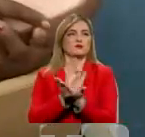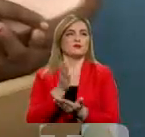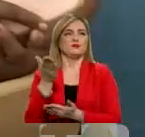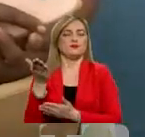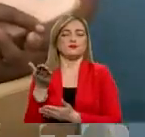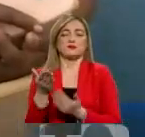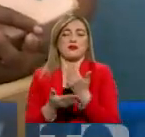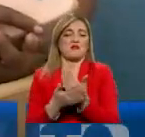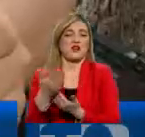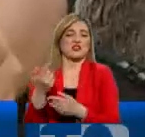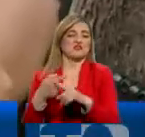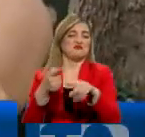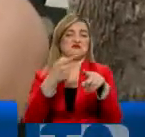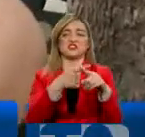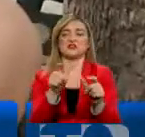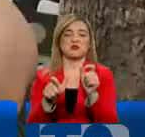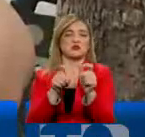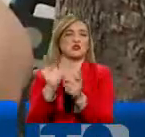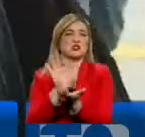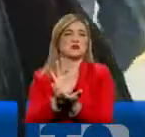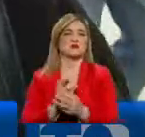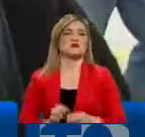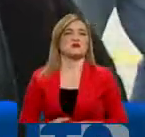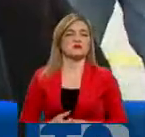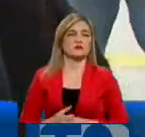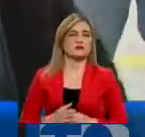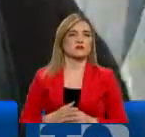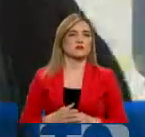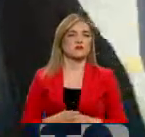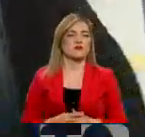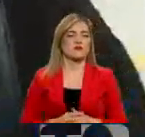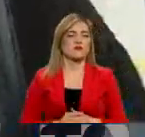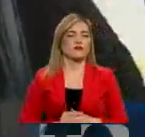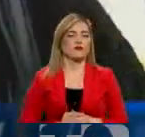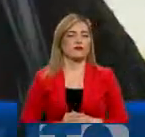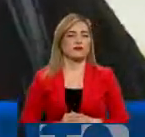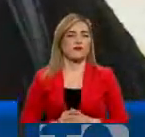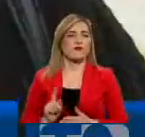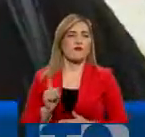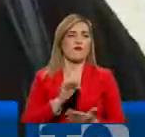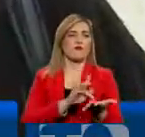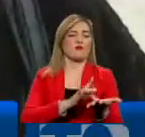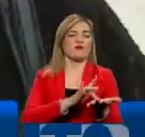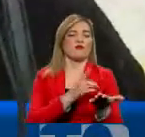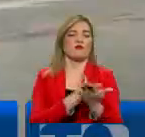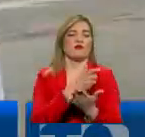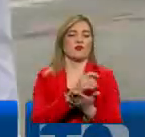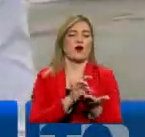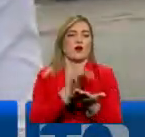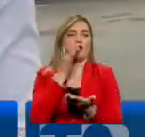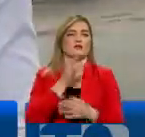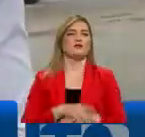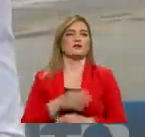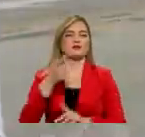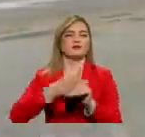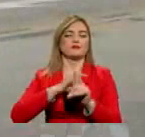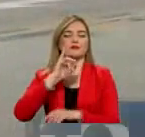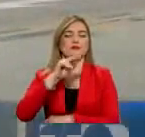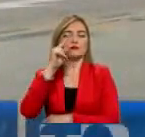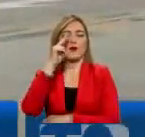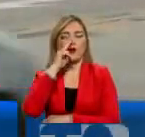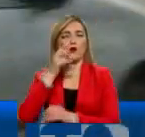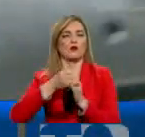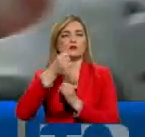son fáciles de captar en los exteriores del hospital. Reciencito le salí a comprar unos medicamentos aquí nomás. En junio pasado, durante